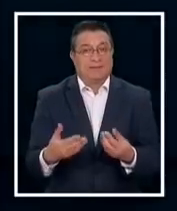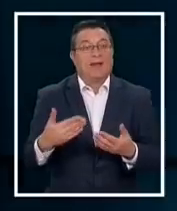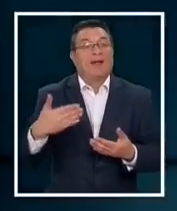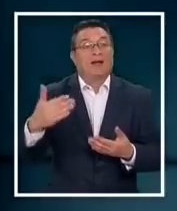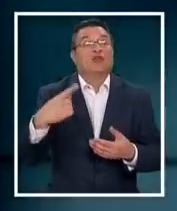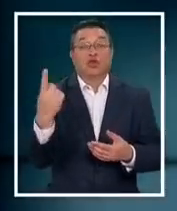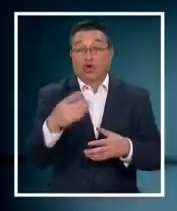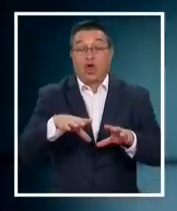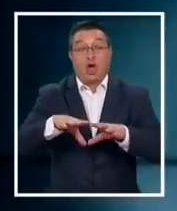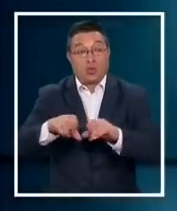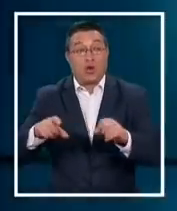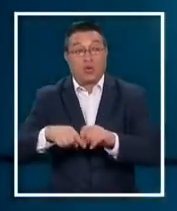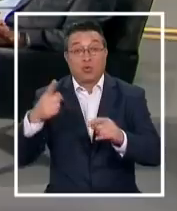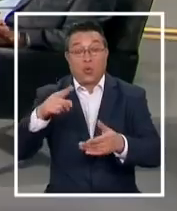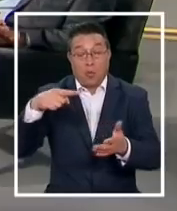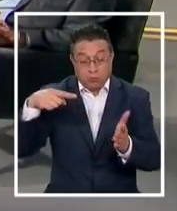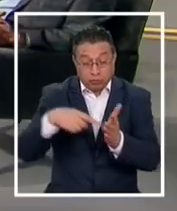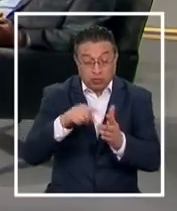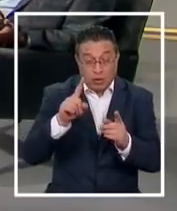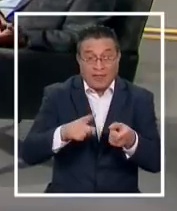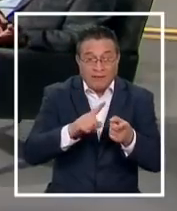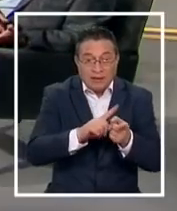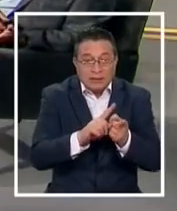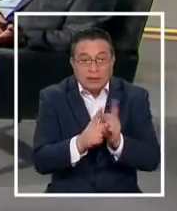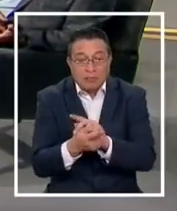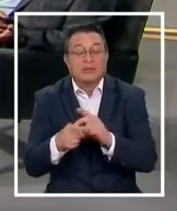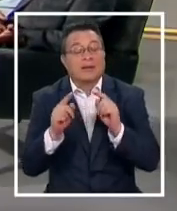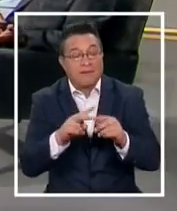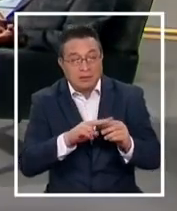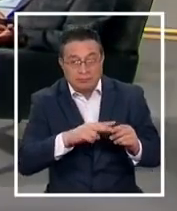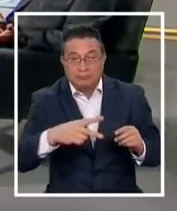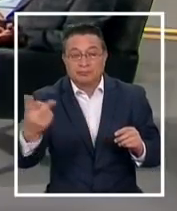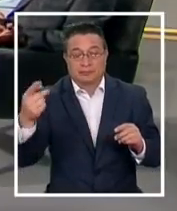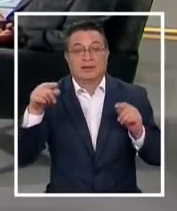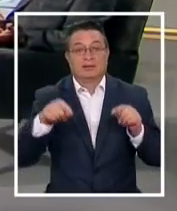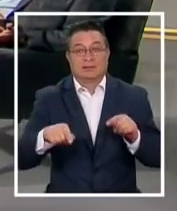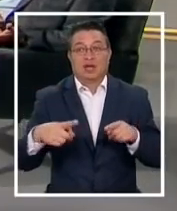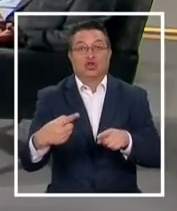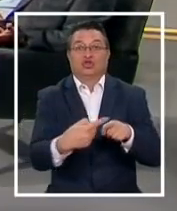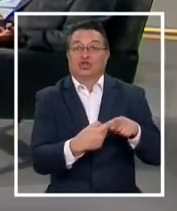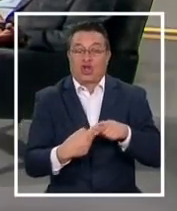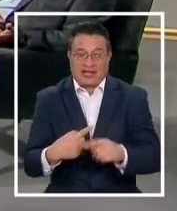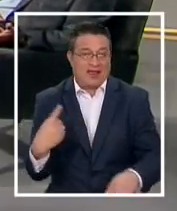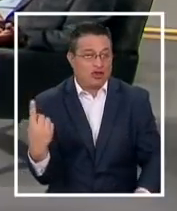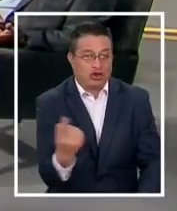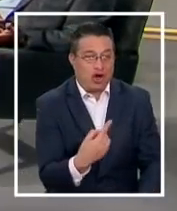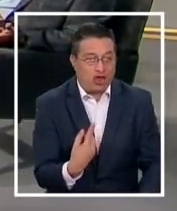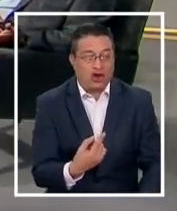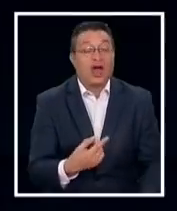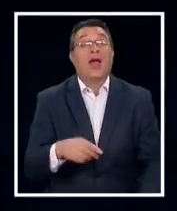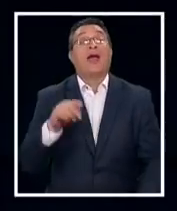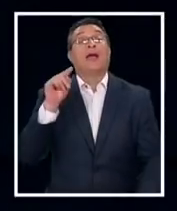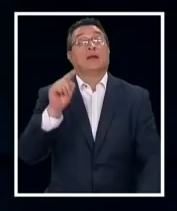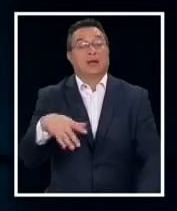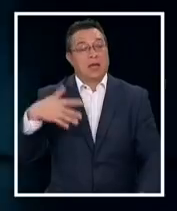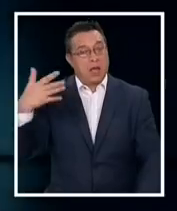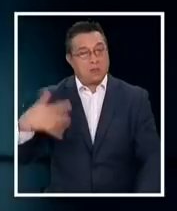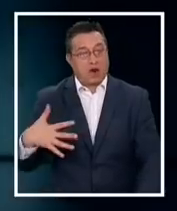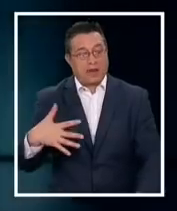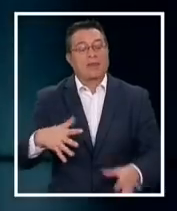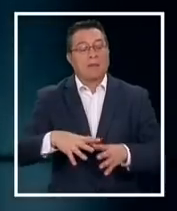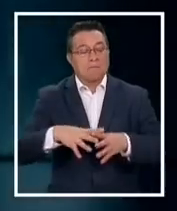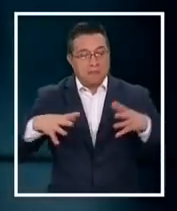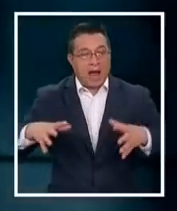eso yo creo que estamos todos de acuerdo, que estamos en un punto de inflexión en nuestro país en términos de transformación social. Entonces creo que es importante reforzar esa